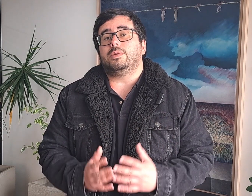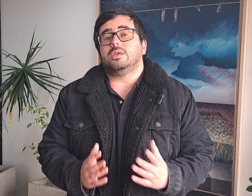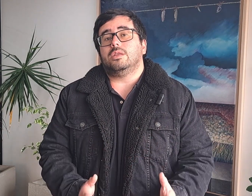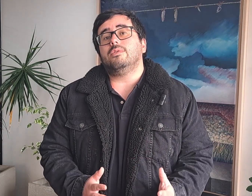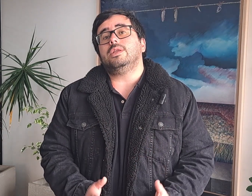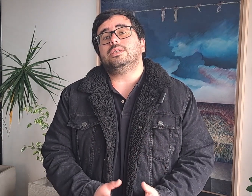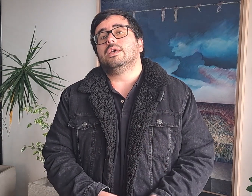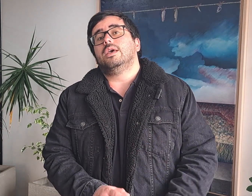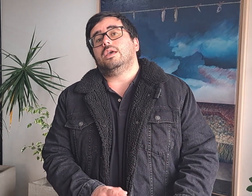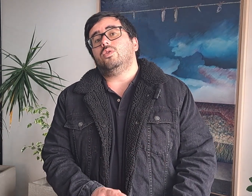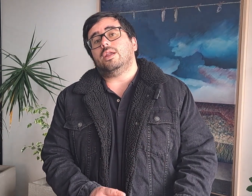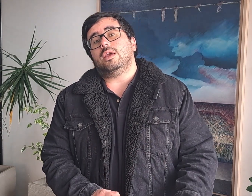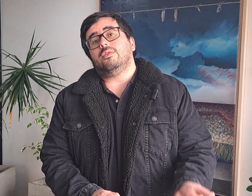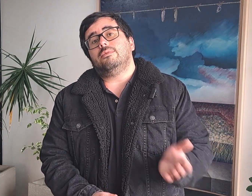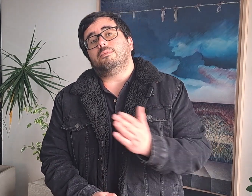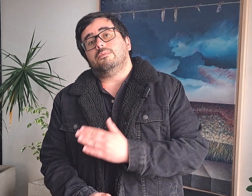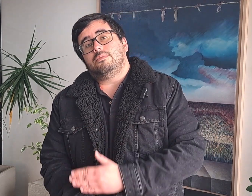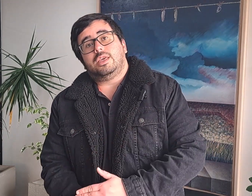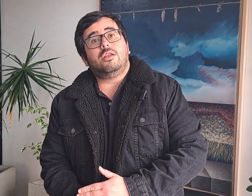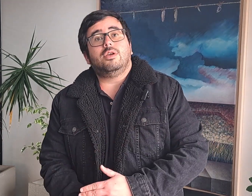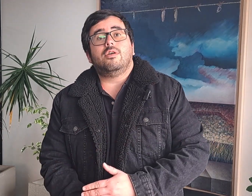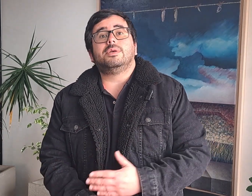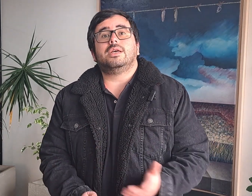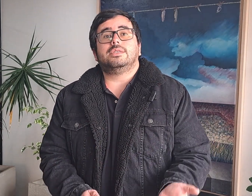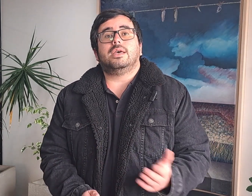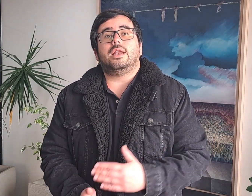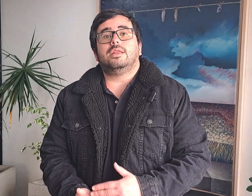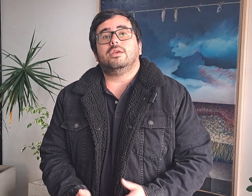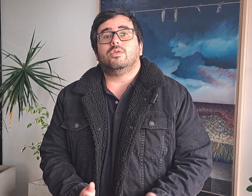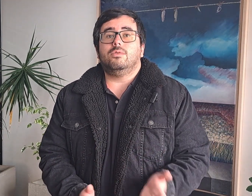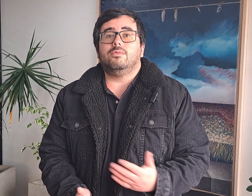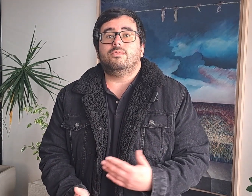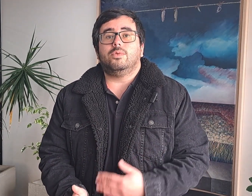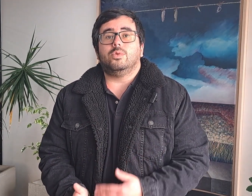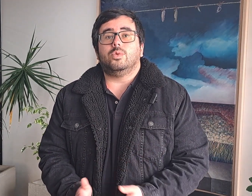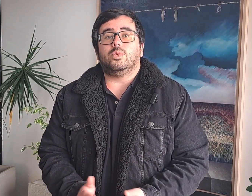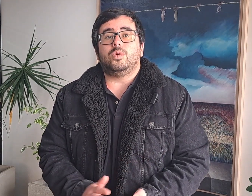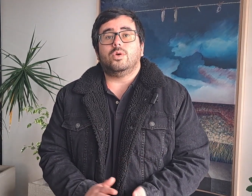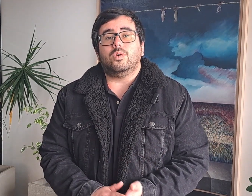gobierno del presidente orit y tocaría ver qué es lo que va a pasar hacia adelante